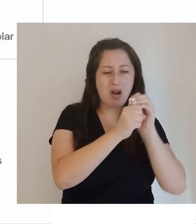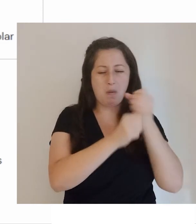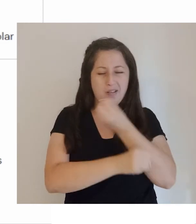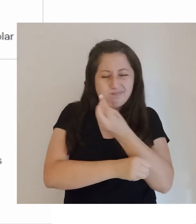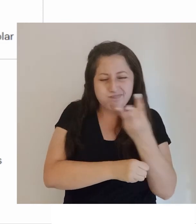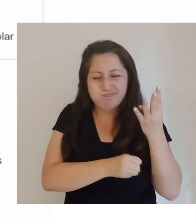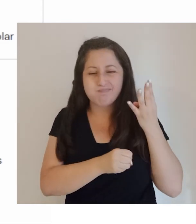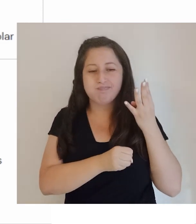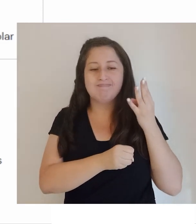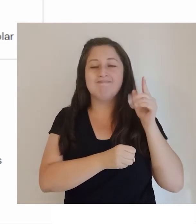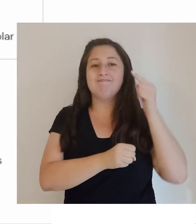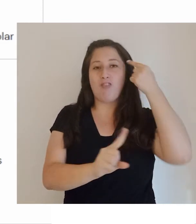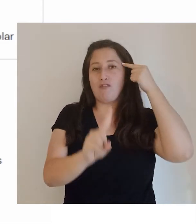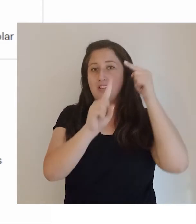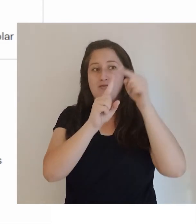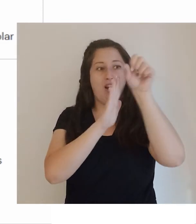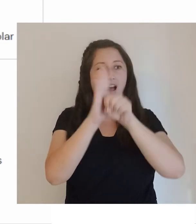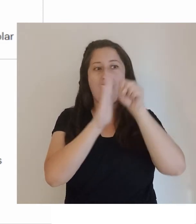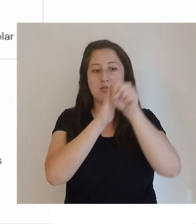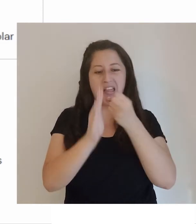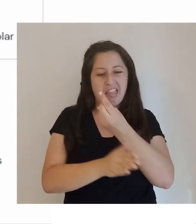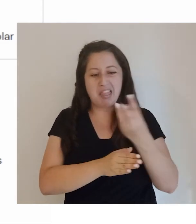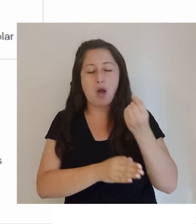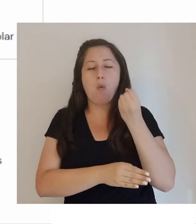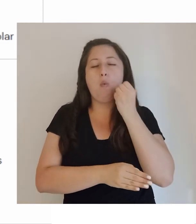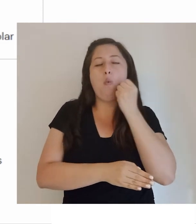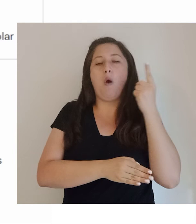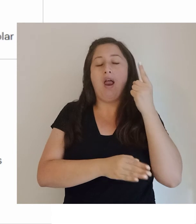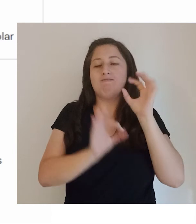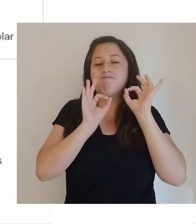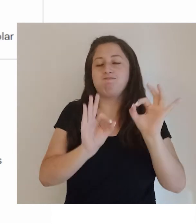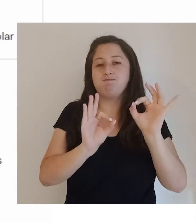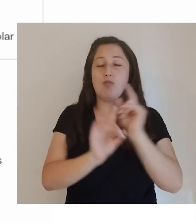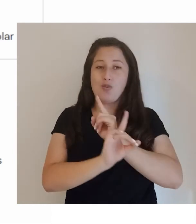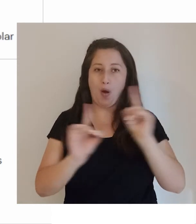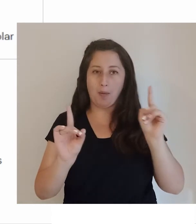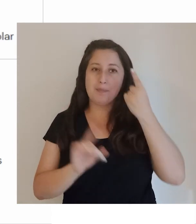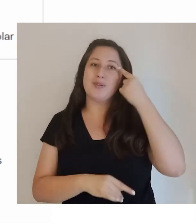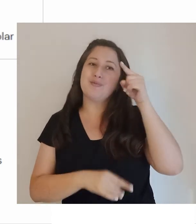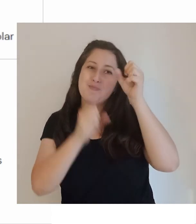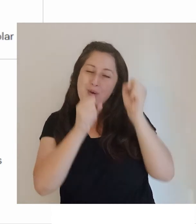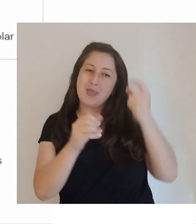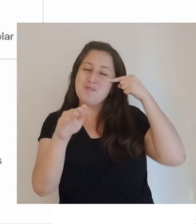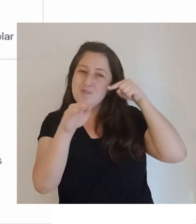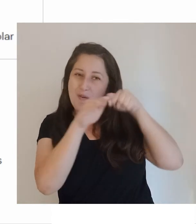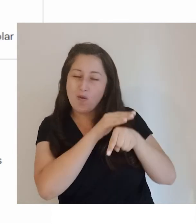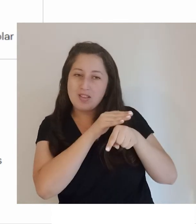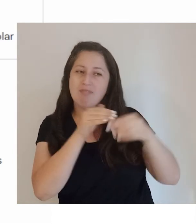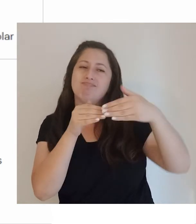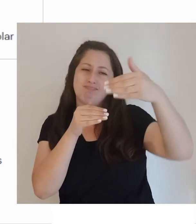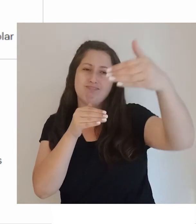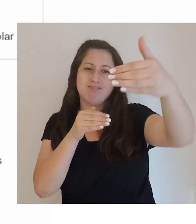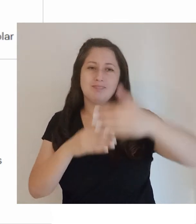como objetivo calcular la polaridad de un enlace o de una molécula, aunque puedes profundizar en lo